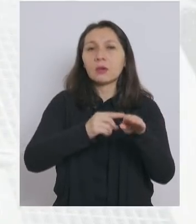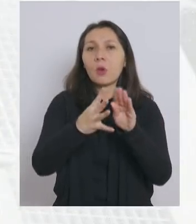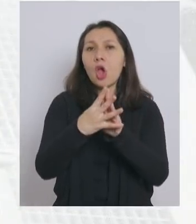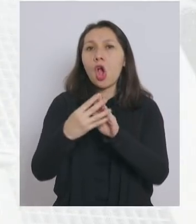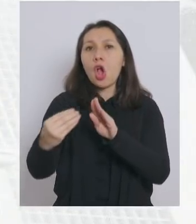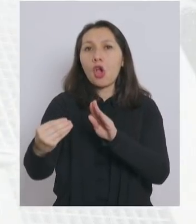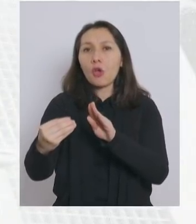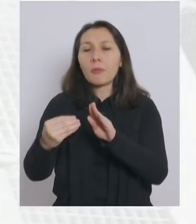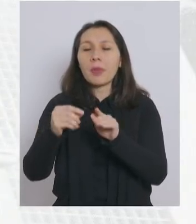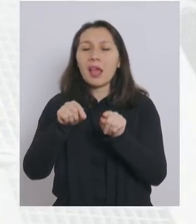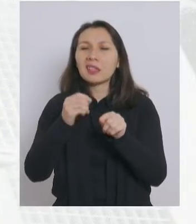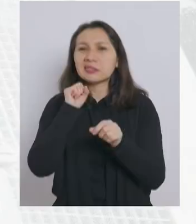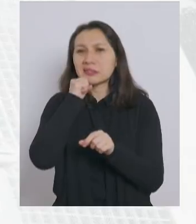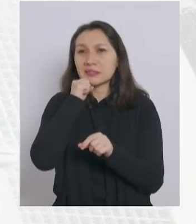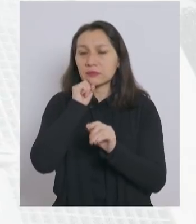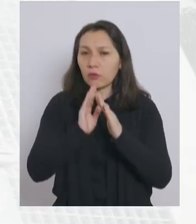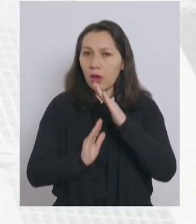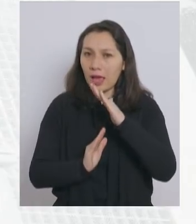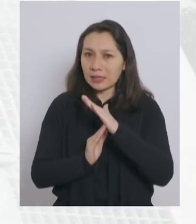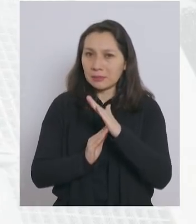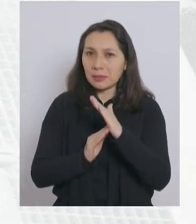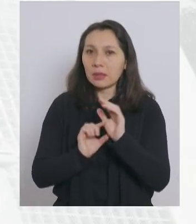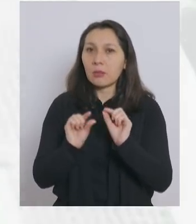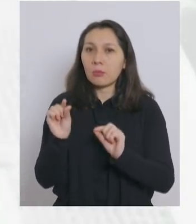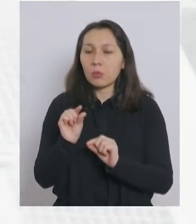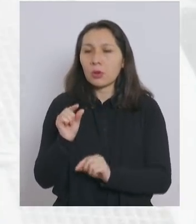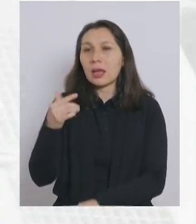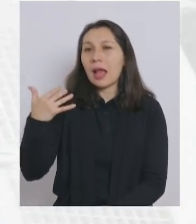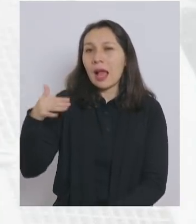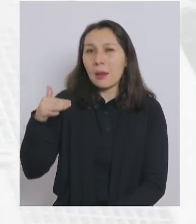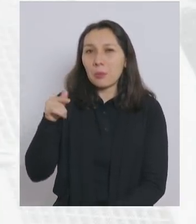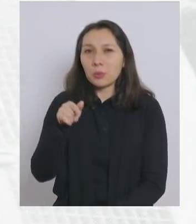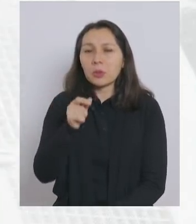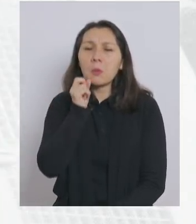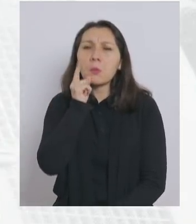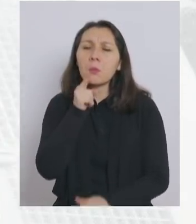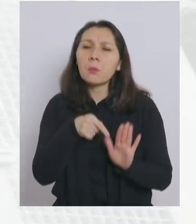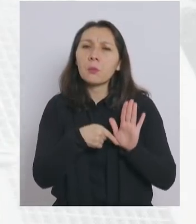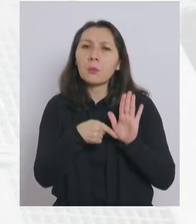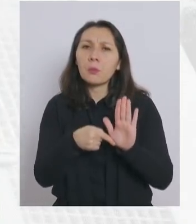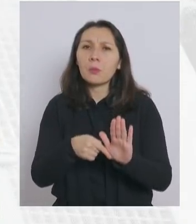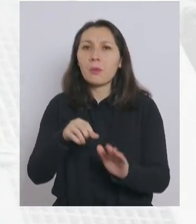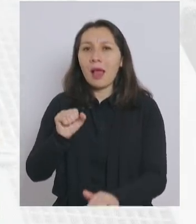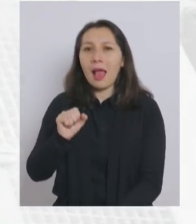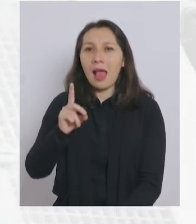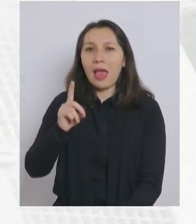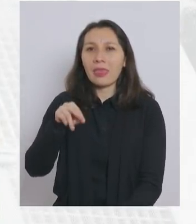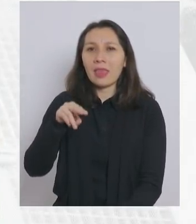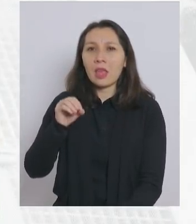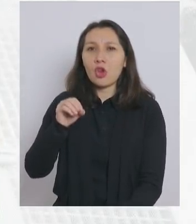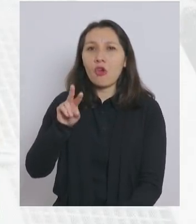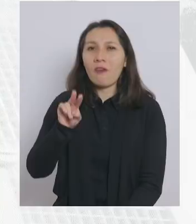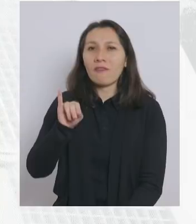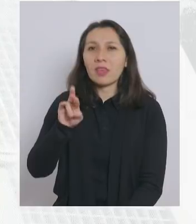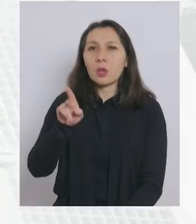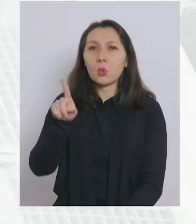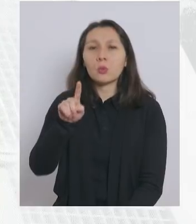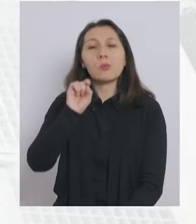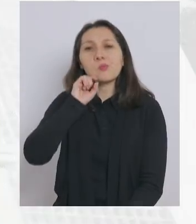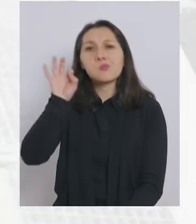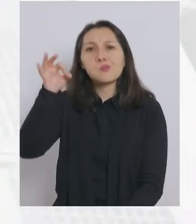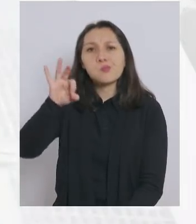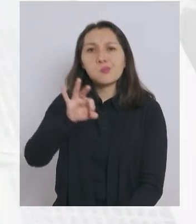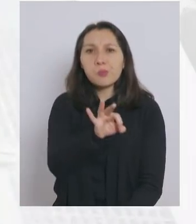replicación incompetente, y ahí me voy a detener un poco porque es muy importante destacar que este adenovirus, como dice la palabra, es un virus,